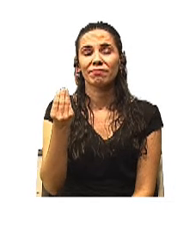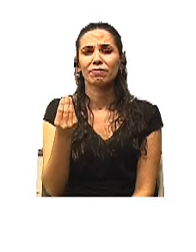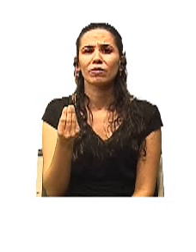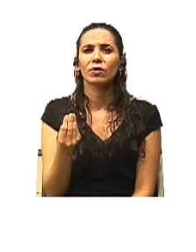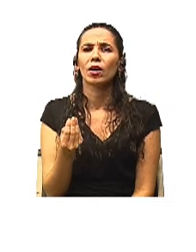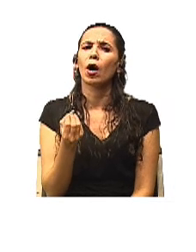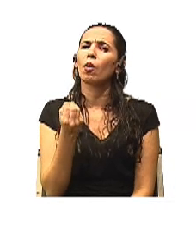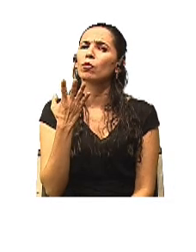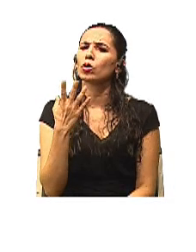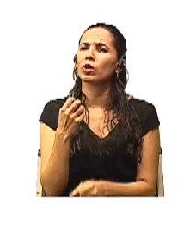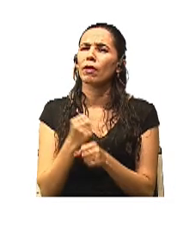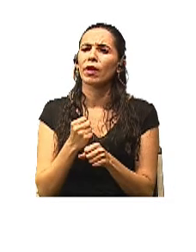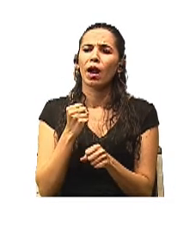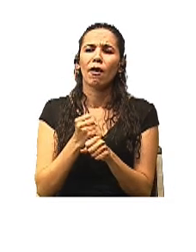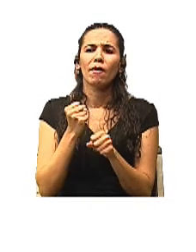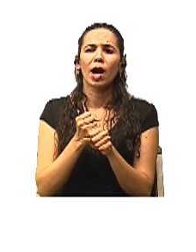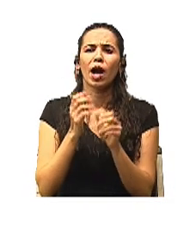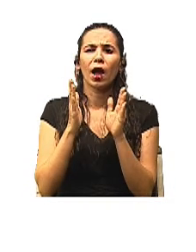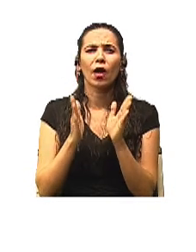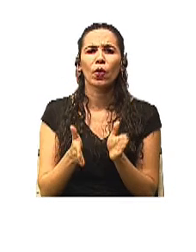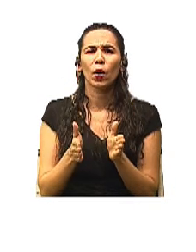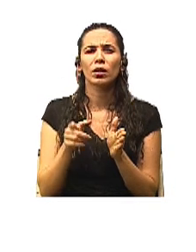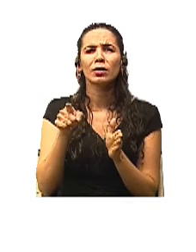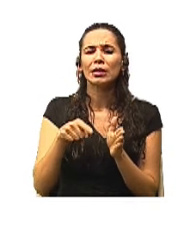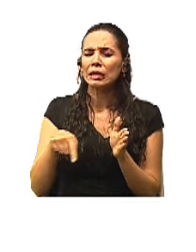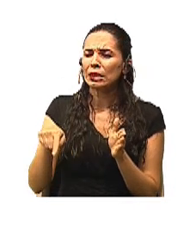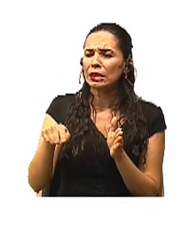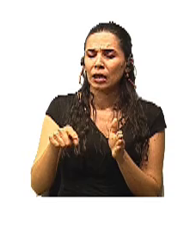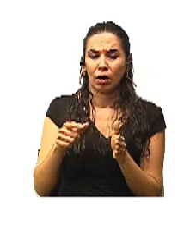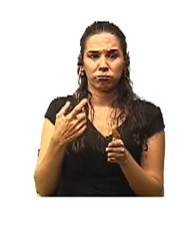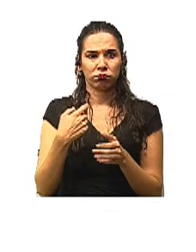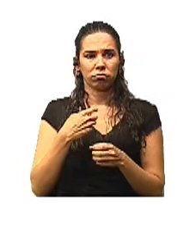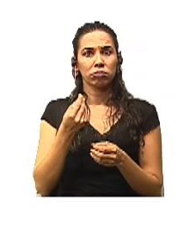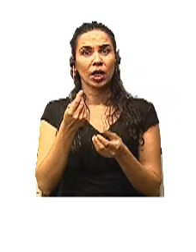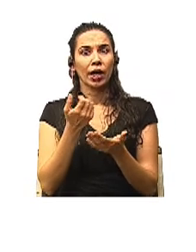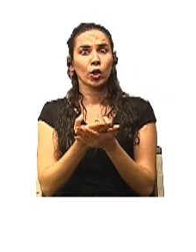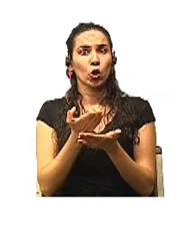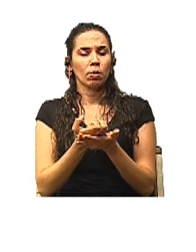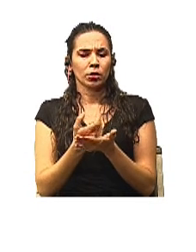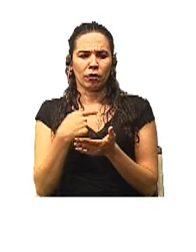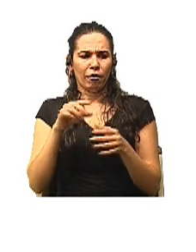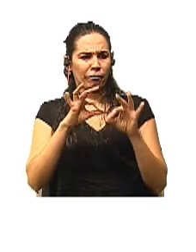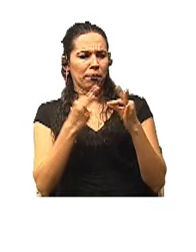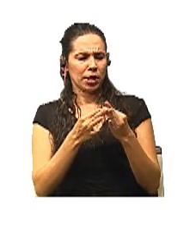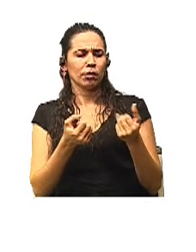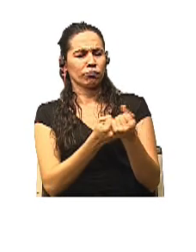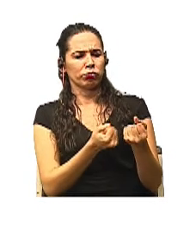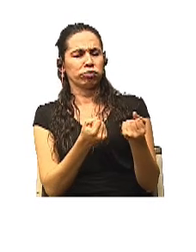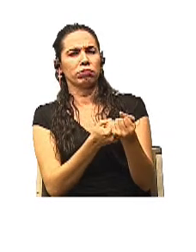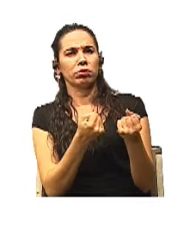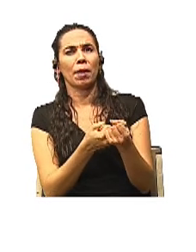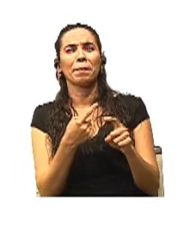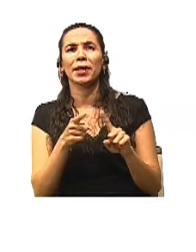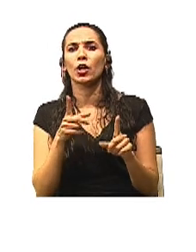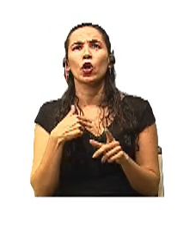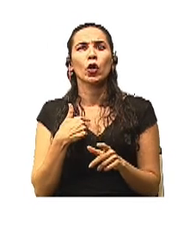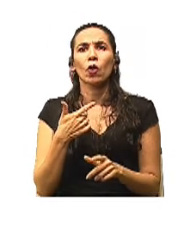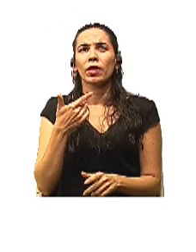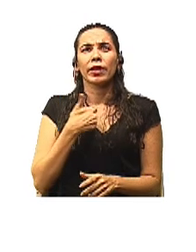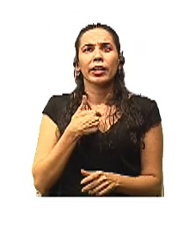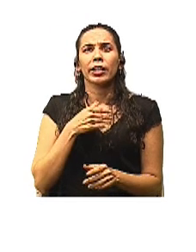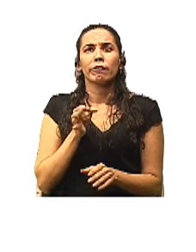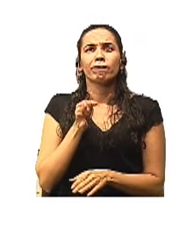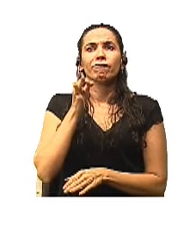muy trabajador. Él sostenía a toda su familia económicamente, pero no tenía expectativas de